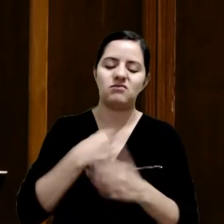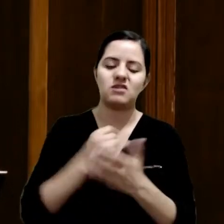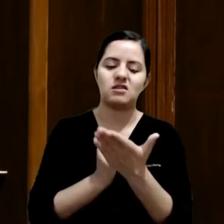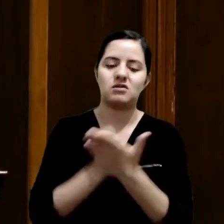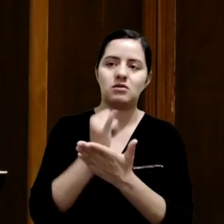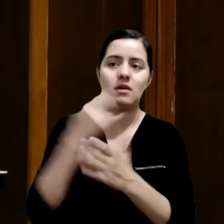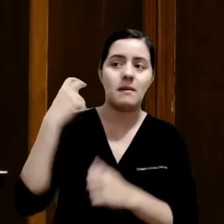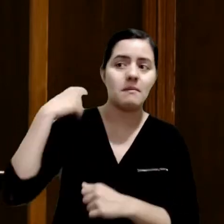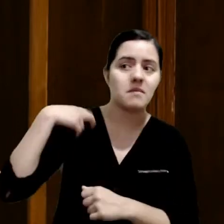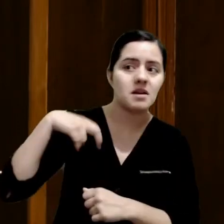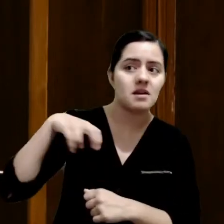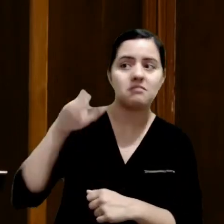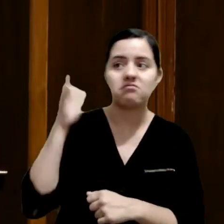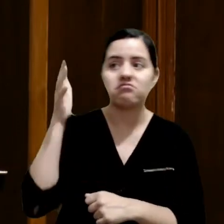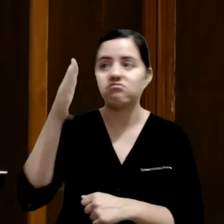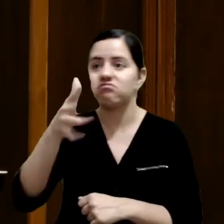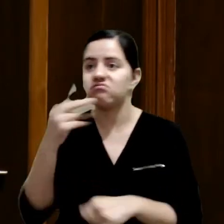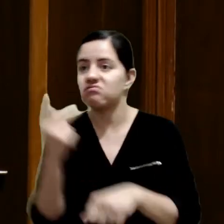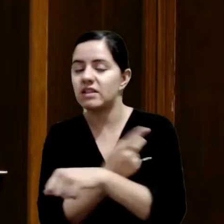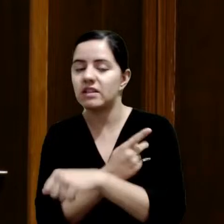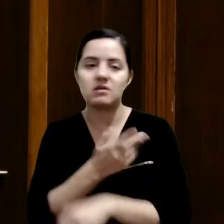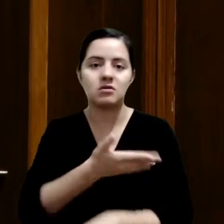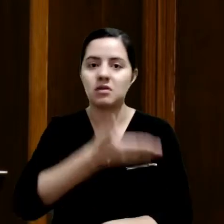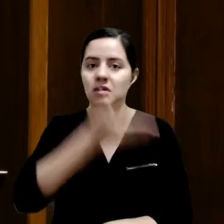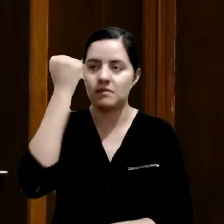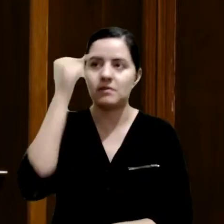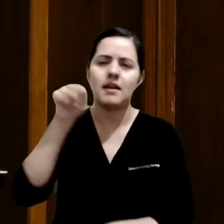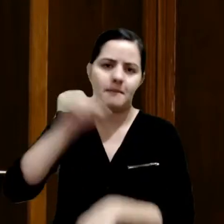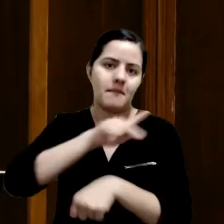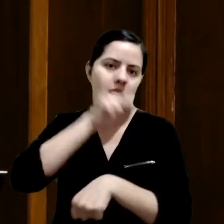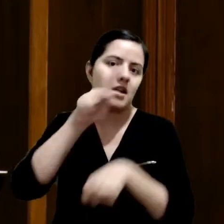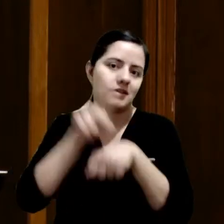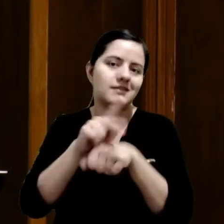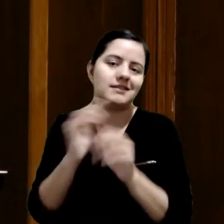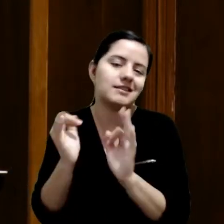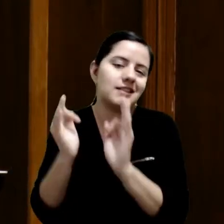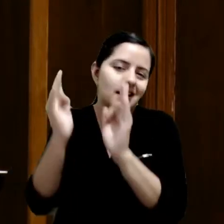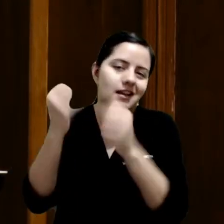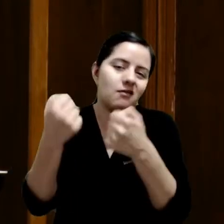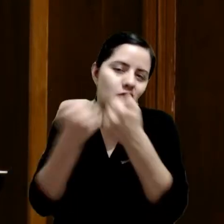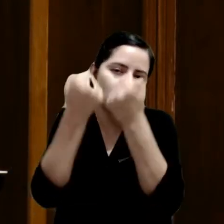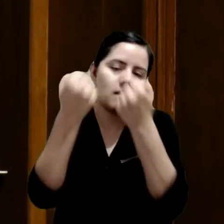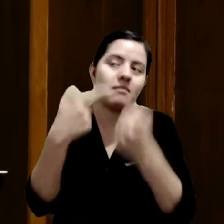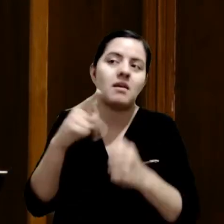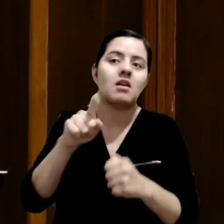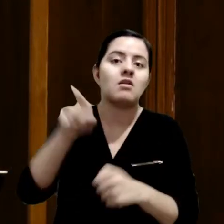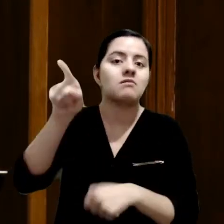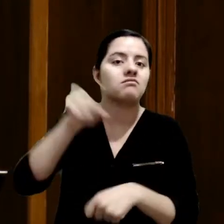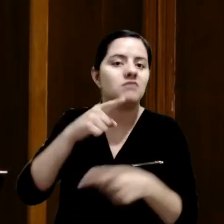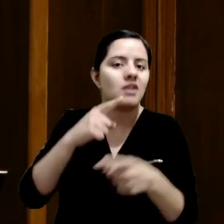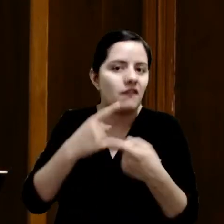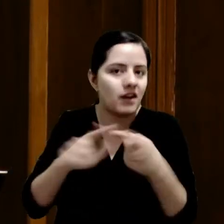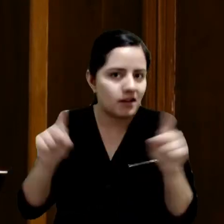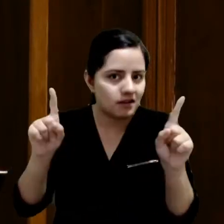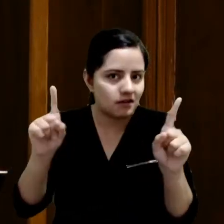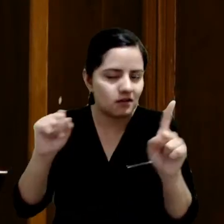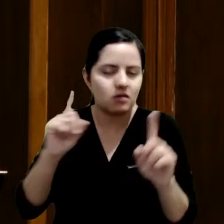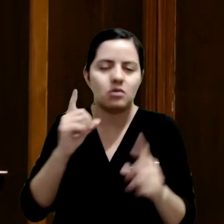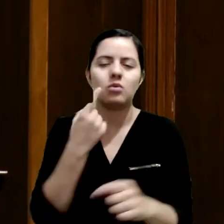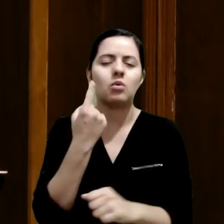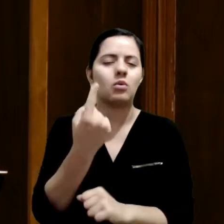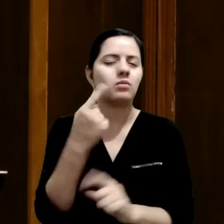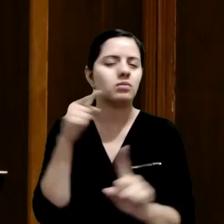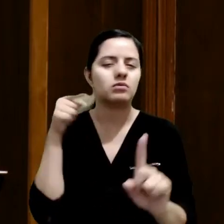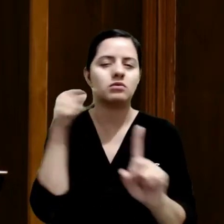viaje incierto a un país tan cercano pero a la vez tan diferente, con el único propósito de tener una